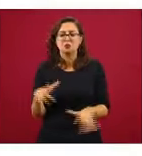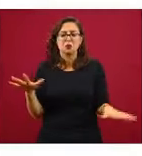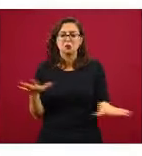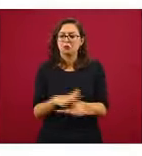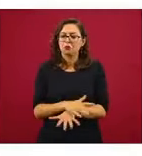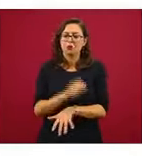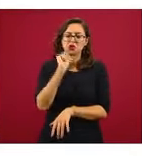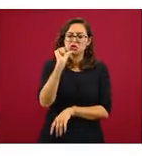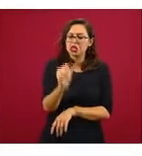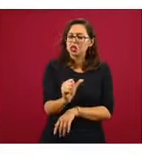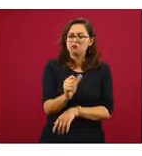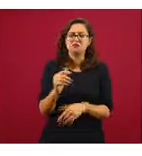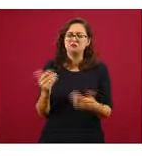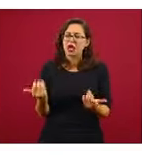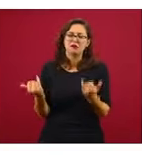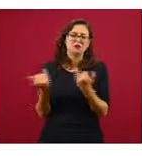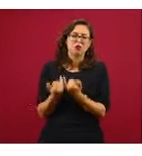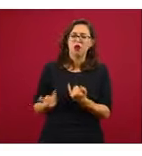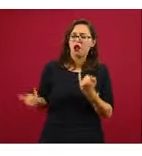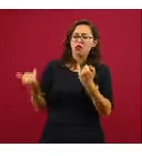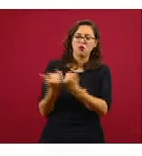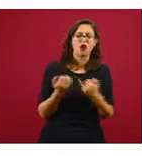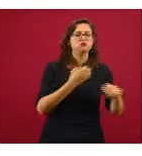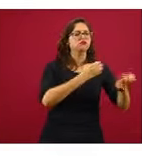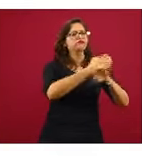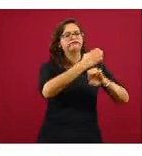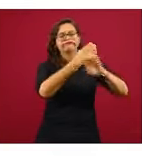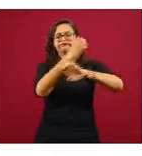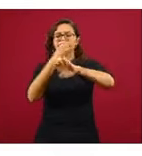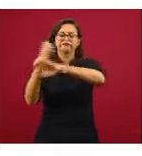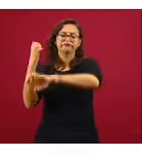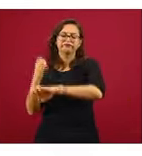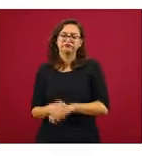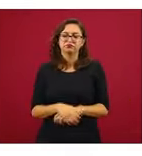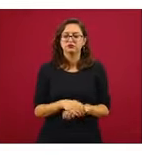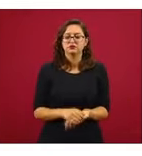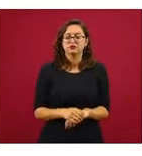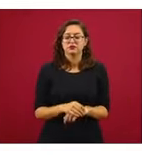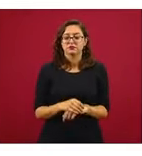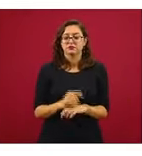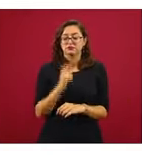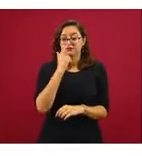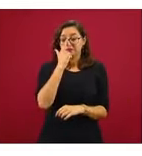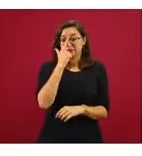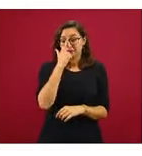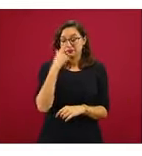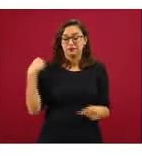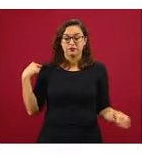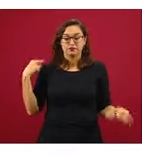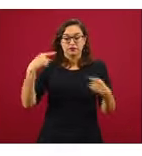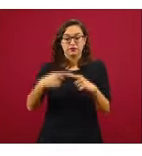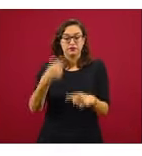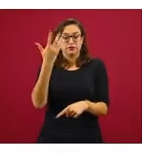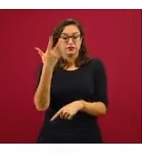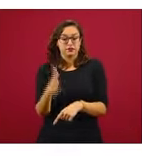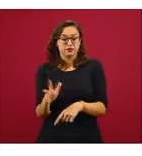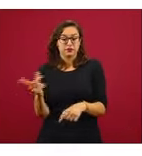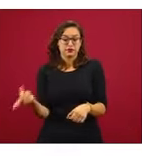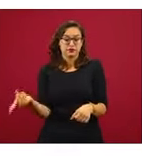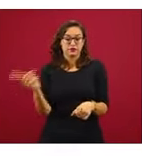menores o pocos en lo que se refiere a las entidades, y destacando que ya en los últimos 10 días